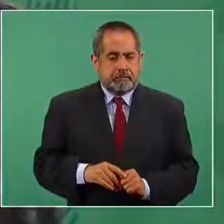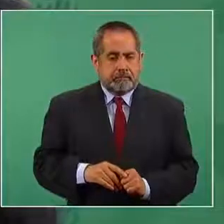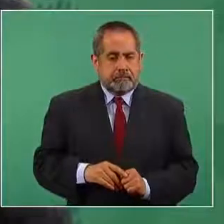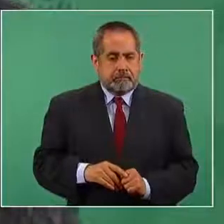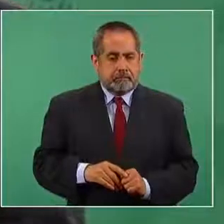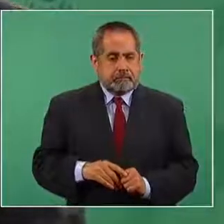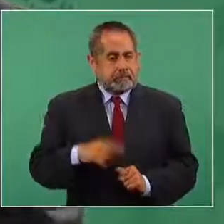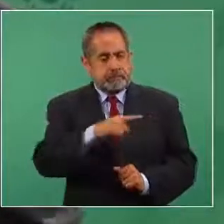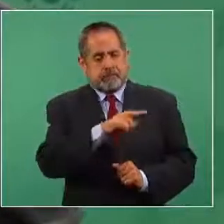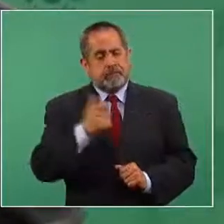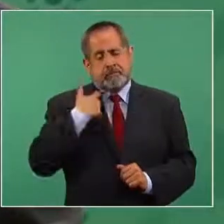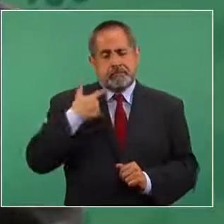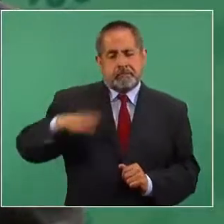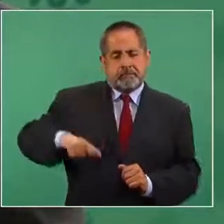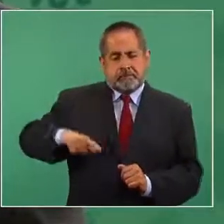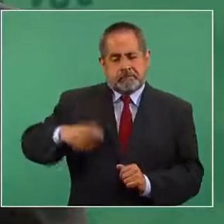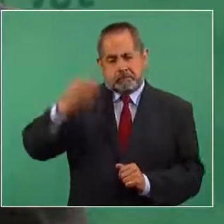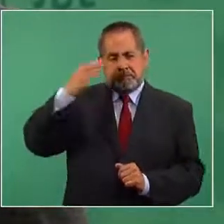en un gobierno.